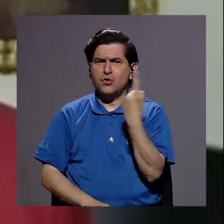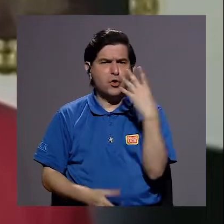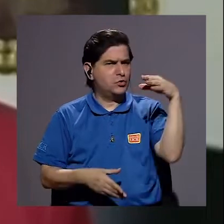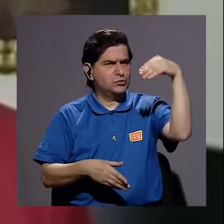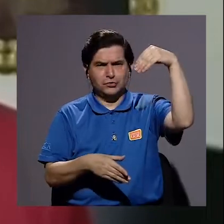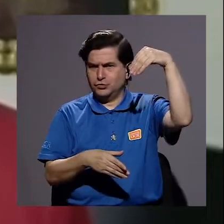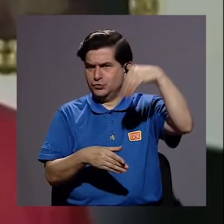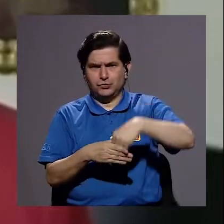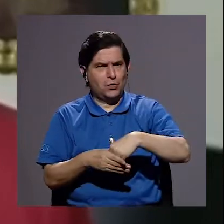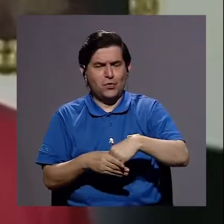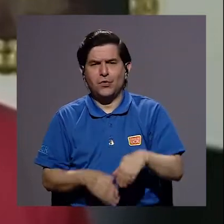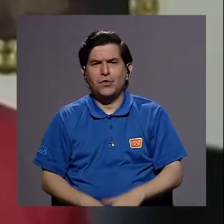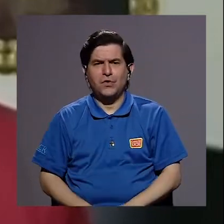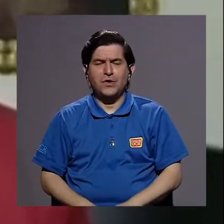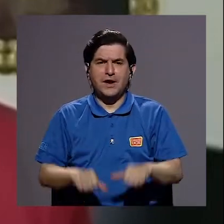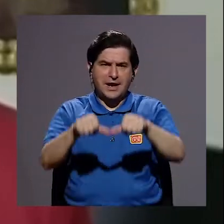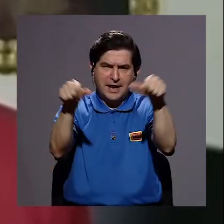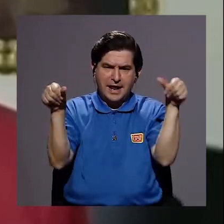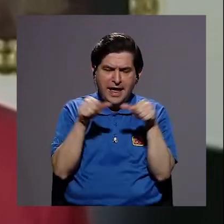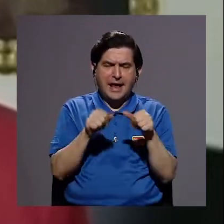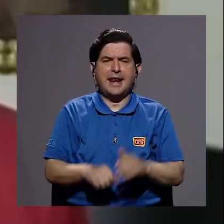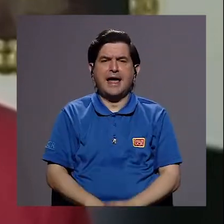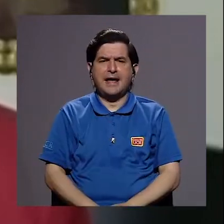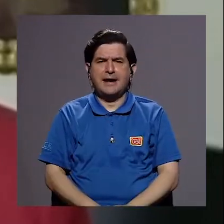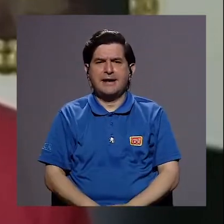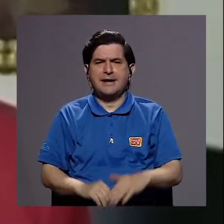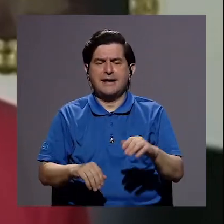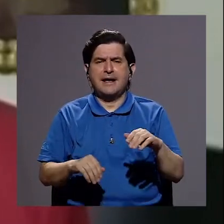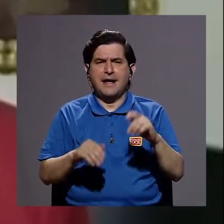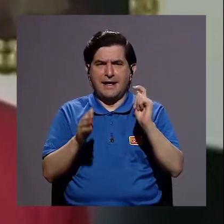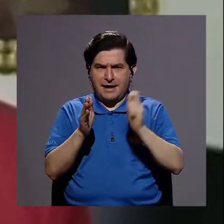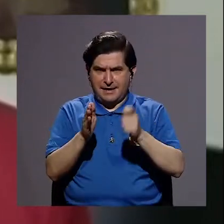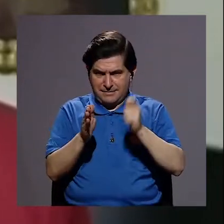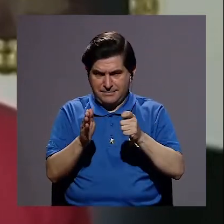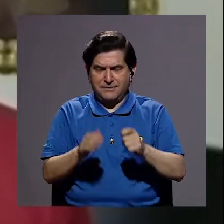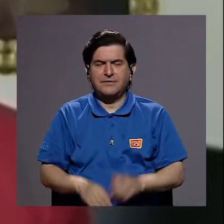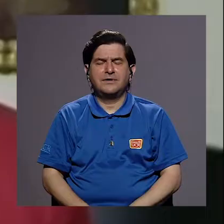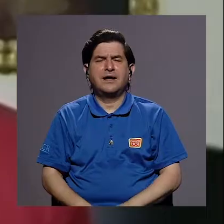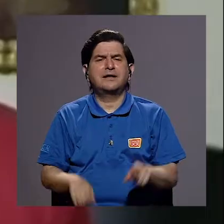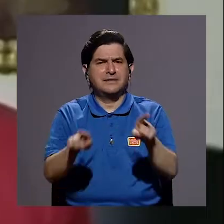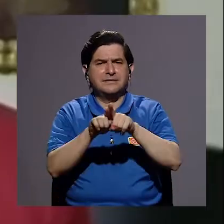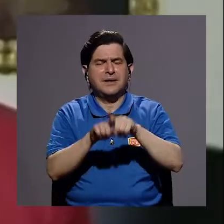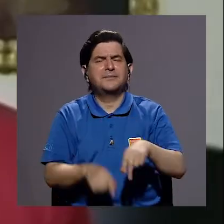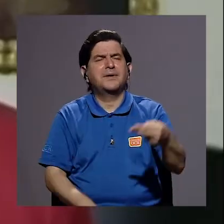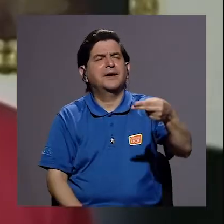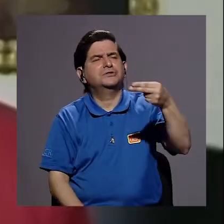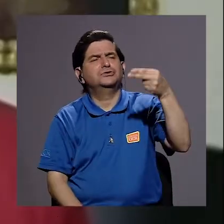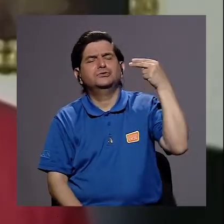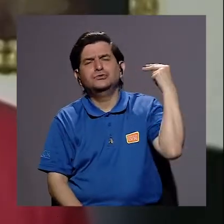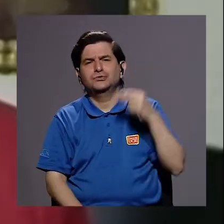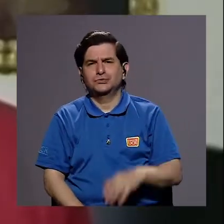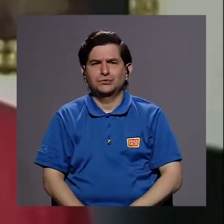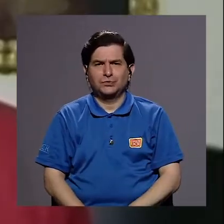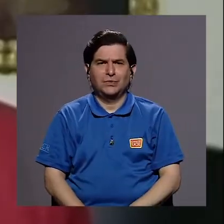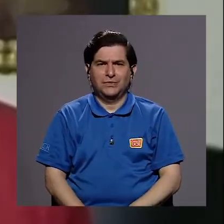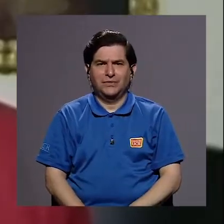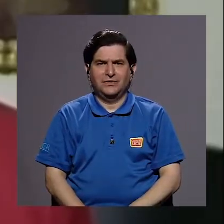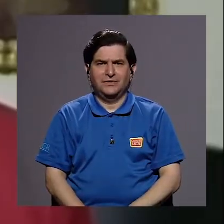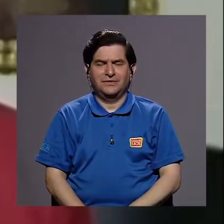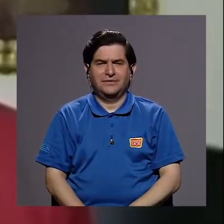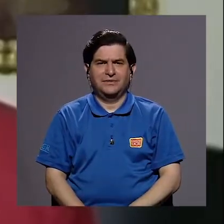solo incluyen las ramas del derecho, sino que también incluye la historia,